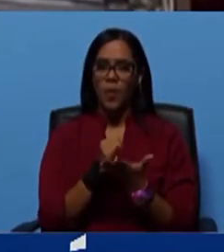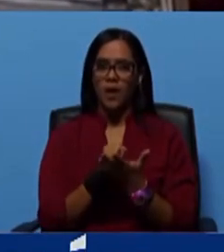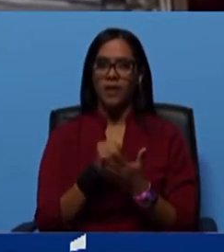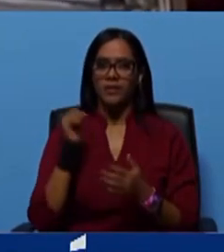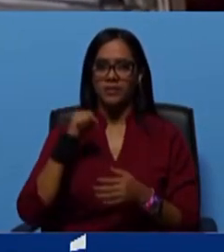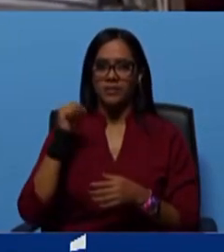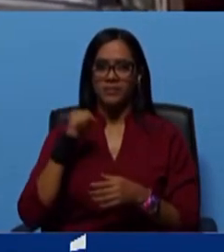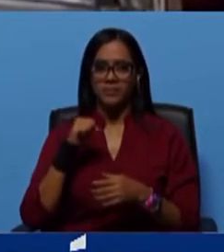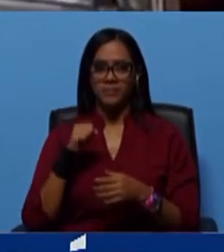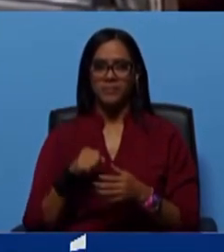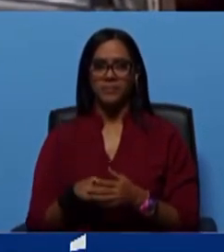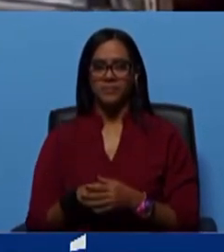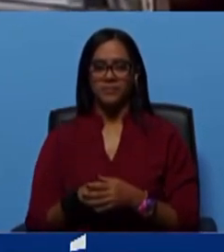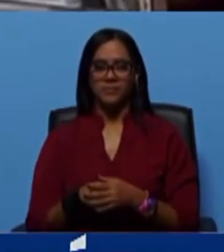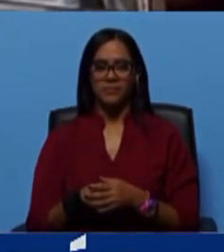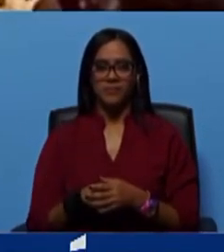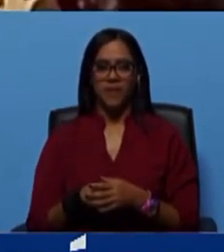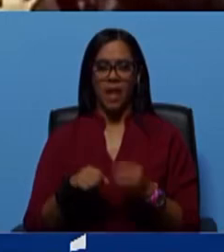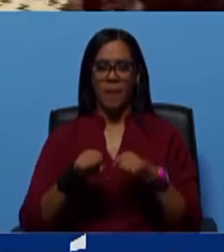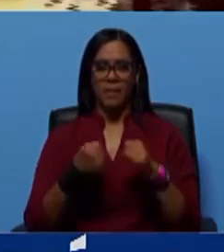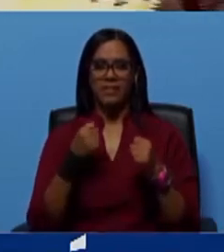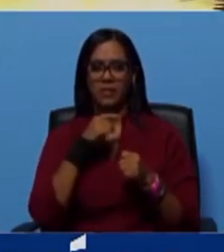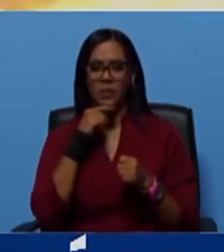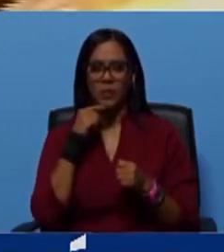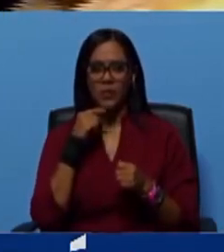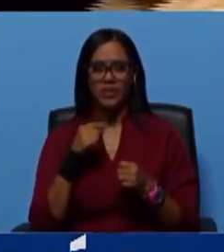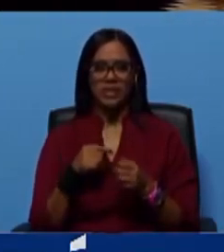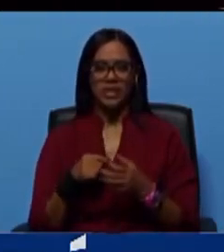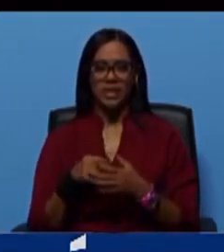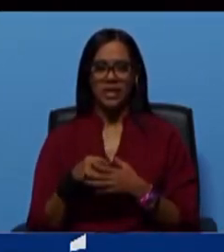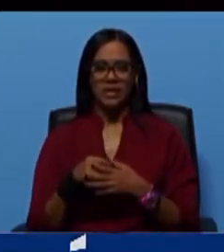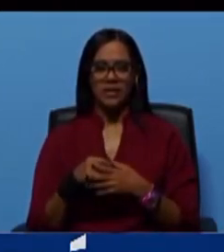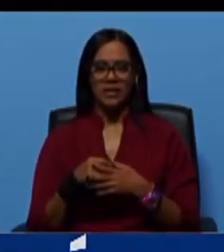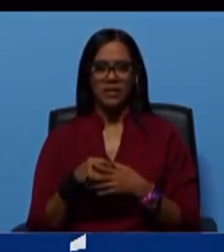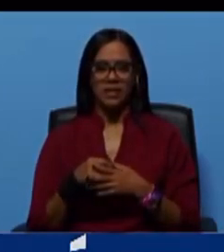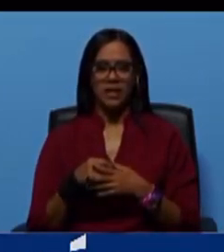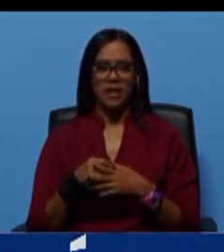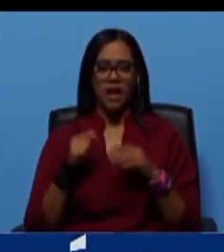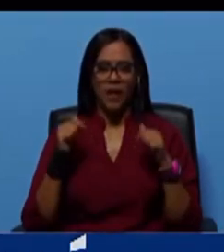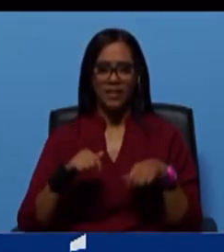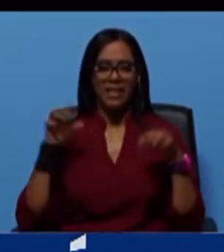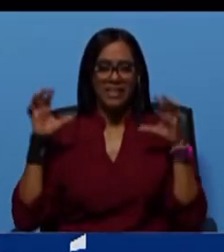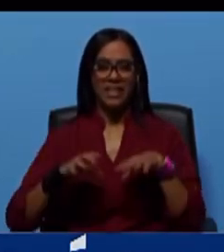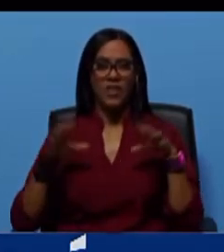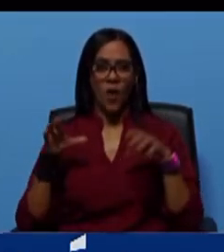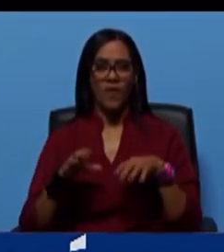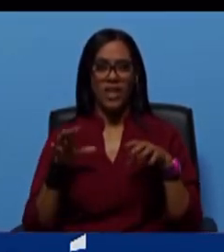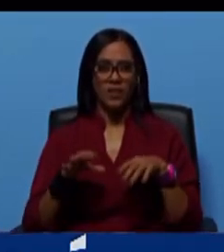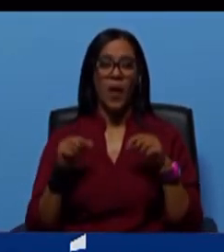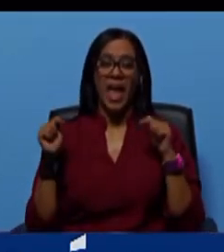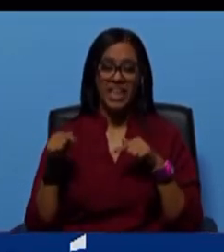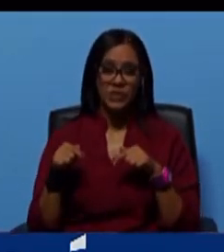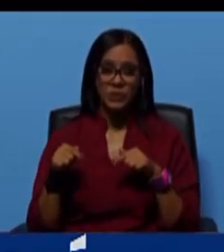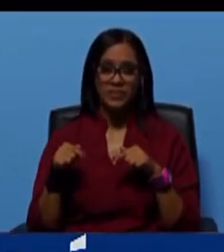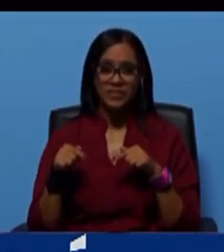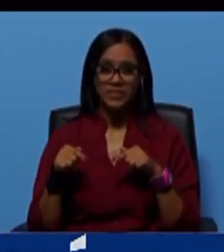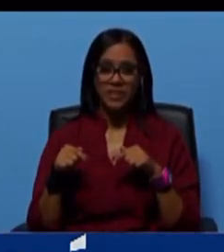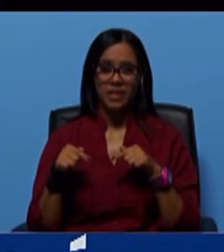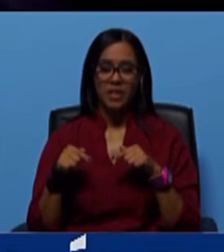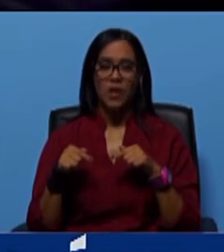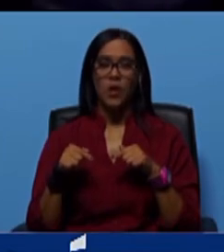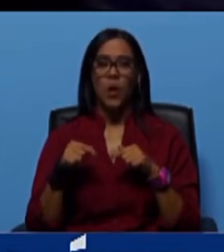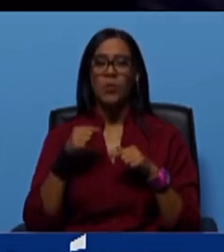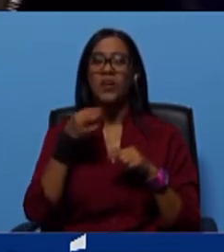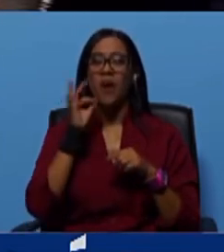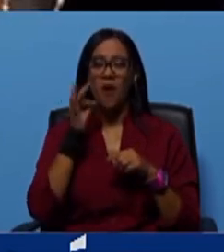supuesto. Mira estos pancitos dulces, ¿vale? Ahorita que está lloviendo, esto con un